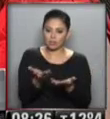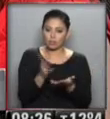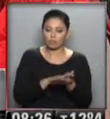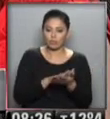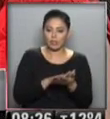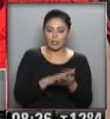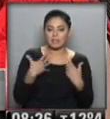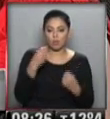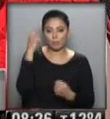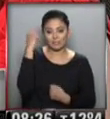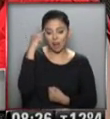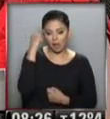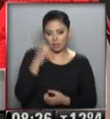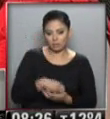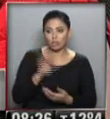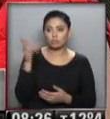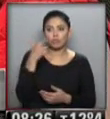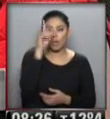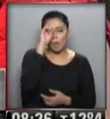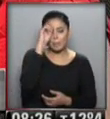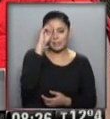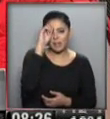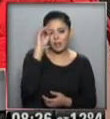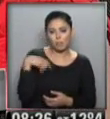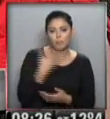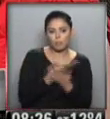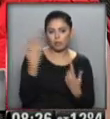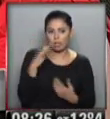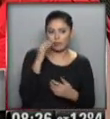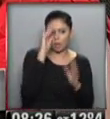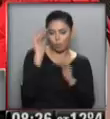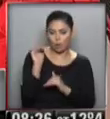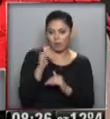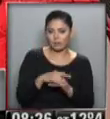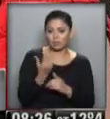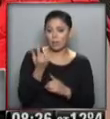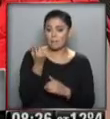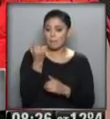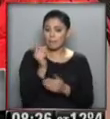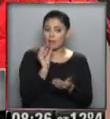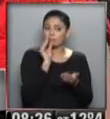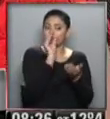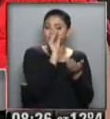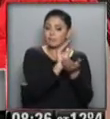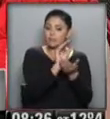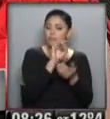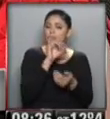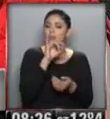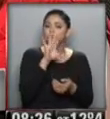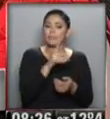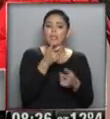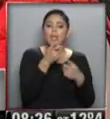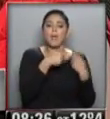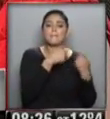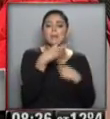salud mental como tendría que haber en todos los hospitales públicos y que los fondos en vez de en vez de derivarse a